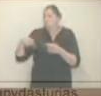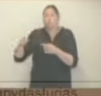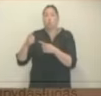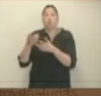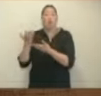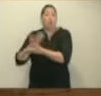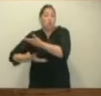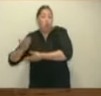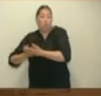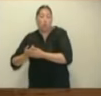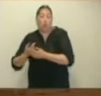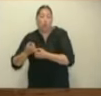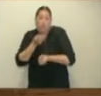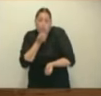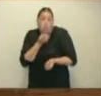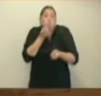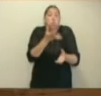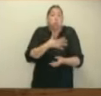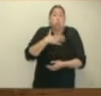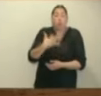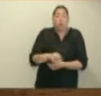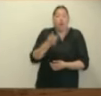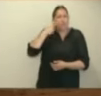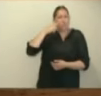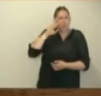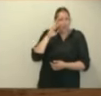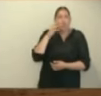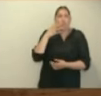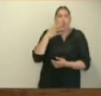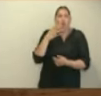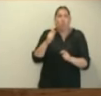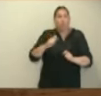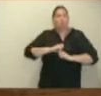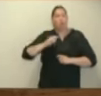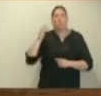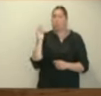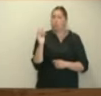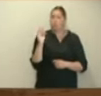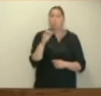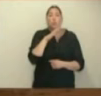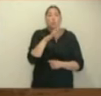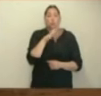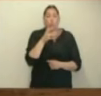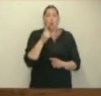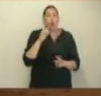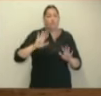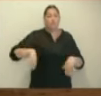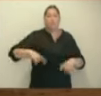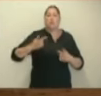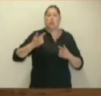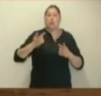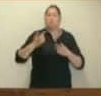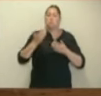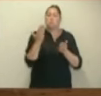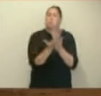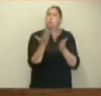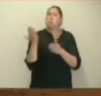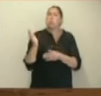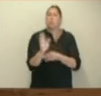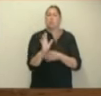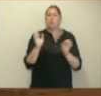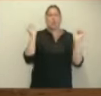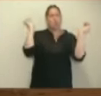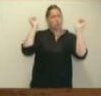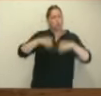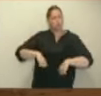He de reconocerles que además ha sido una experiencia verdaderamente enriquecedora, porque hemos conseguido alcanzar una verdadera propuesta de consenso por